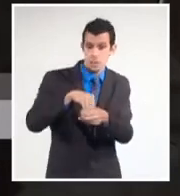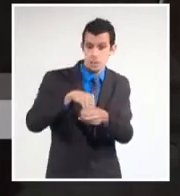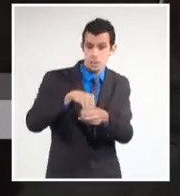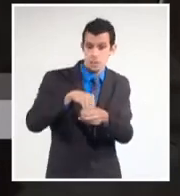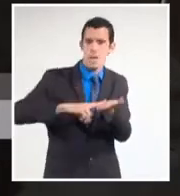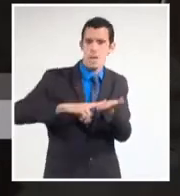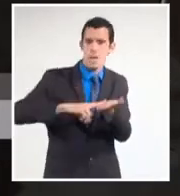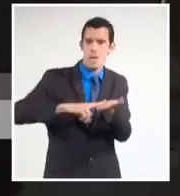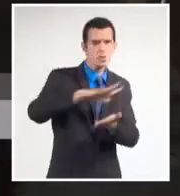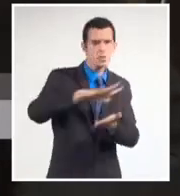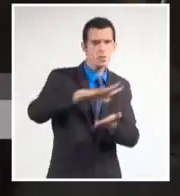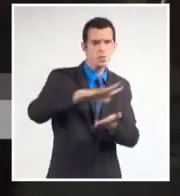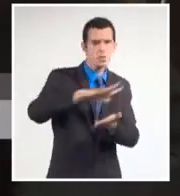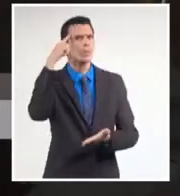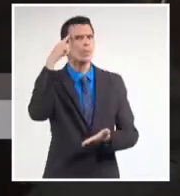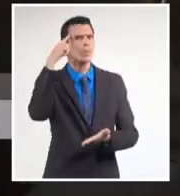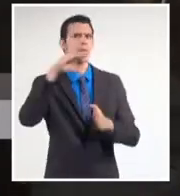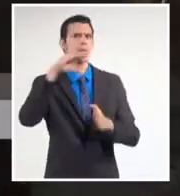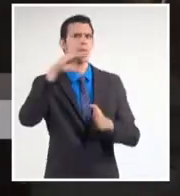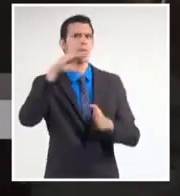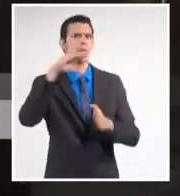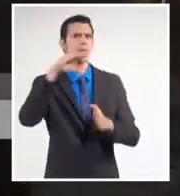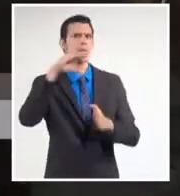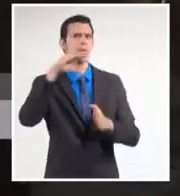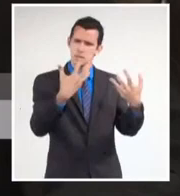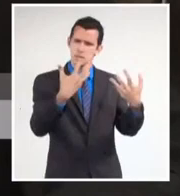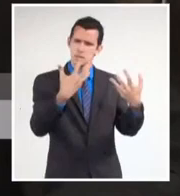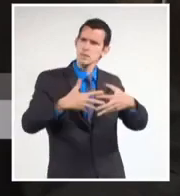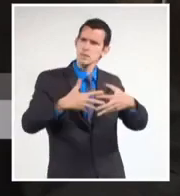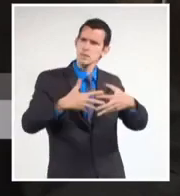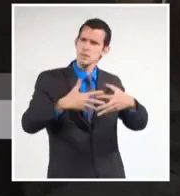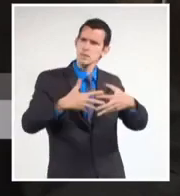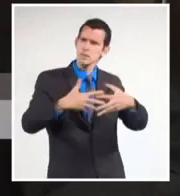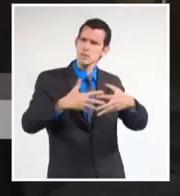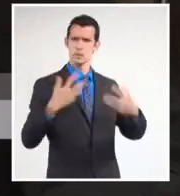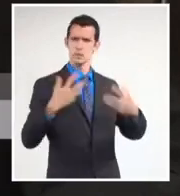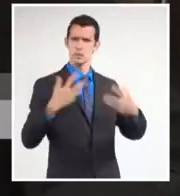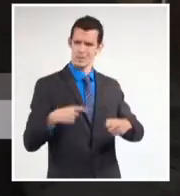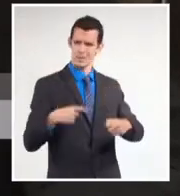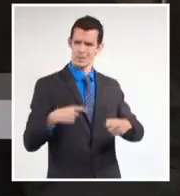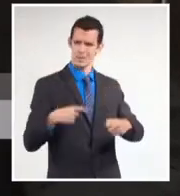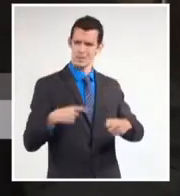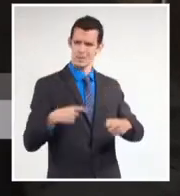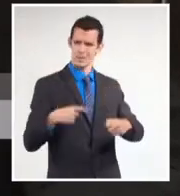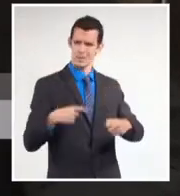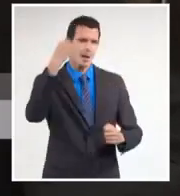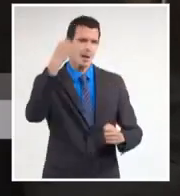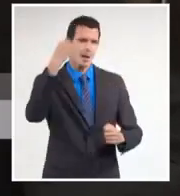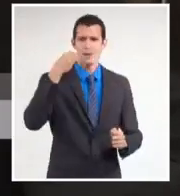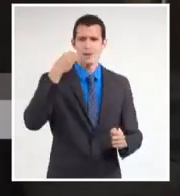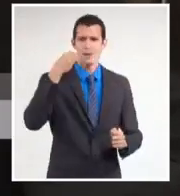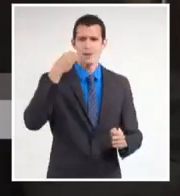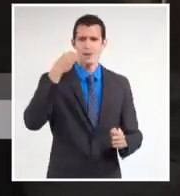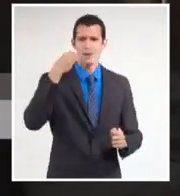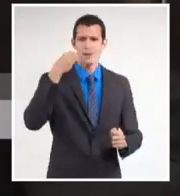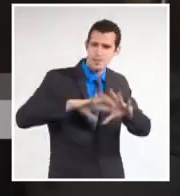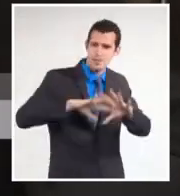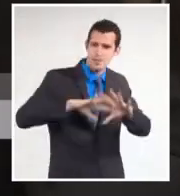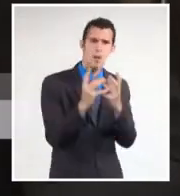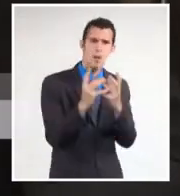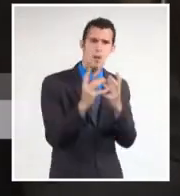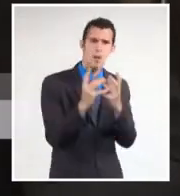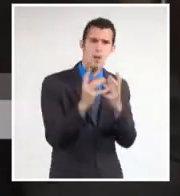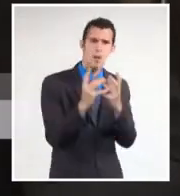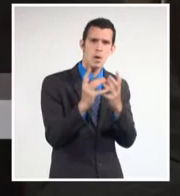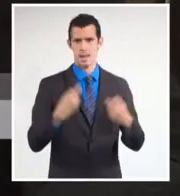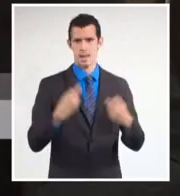planteando. Y si queremos salvar, que además es necesidad salvar la industria azucarera, tenemos que abordar los elementos que en su